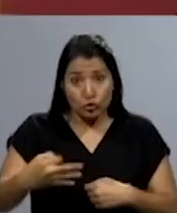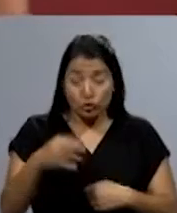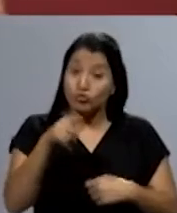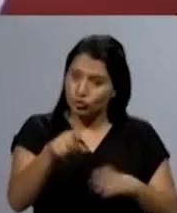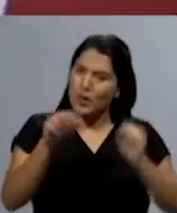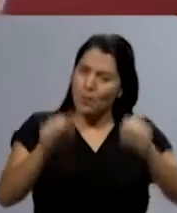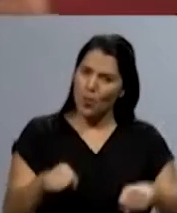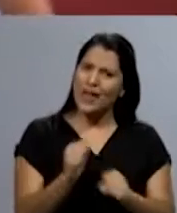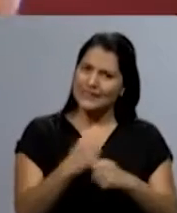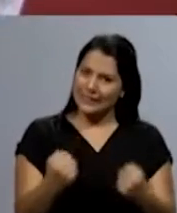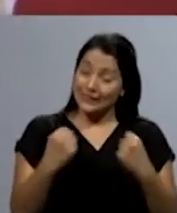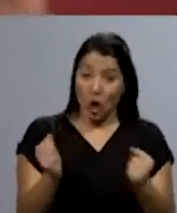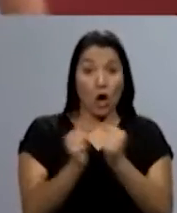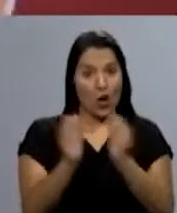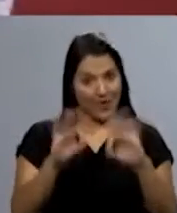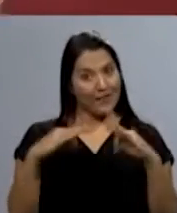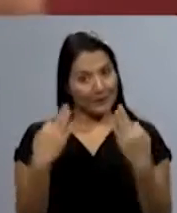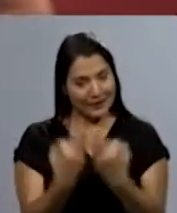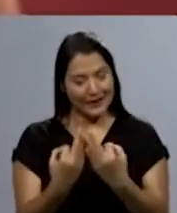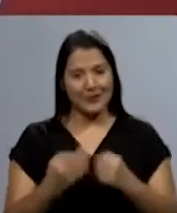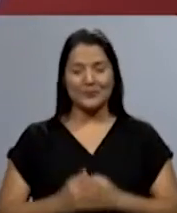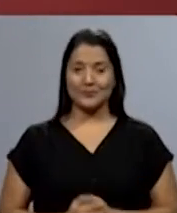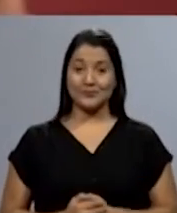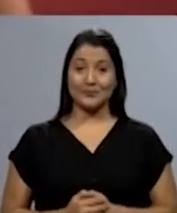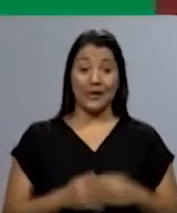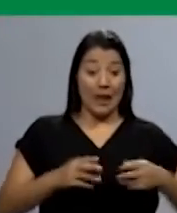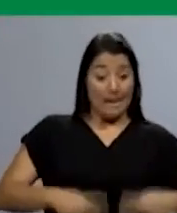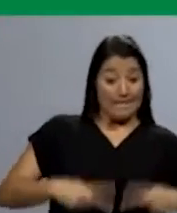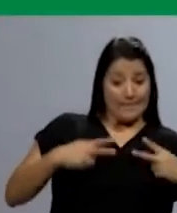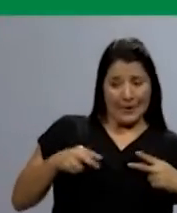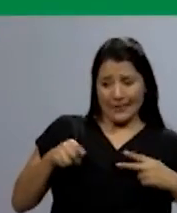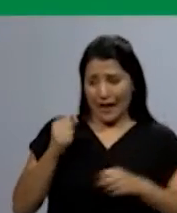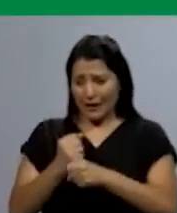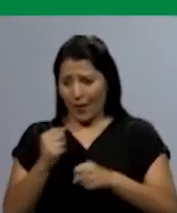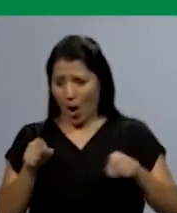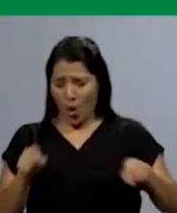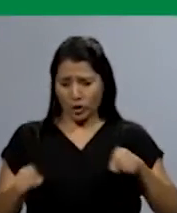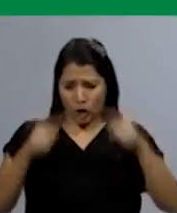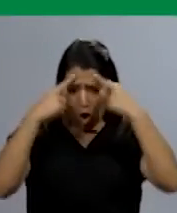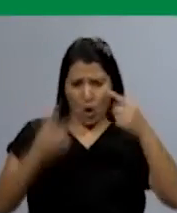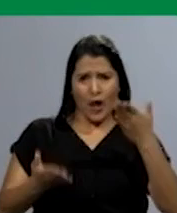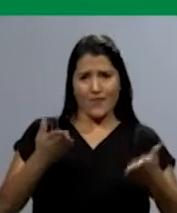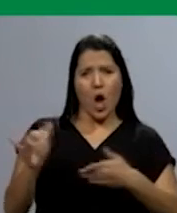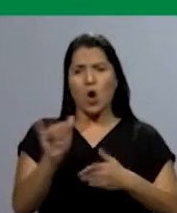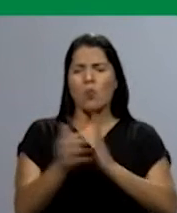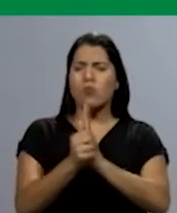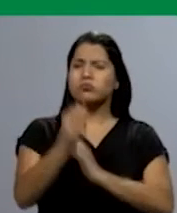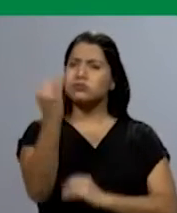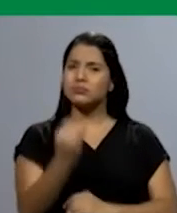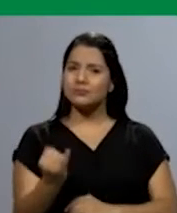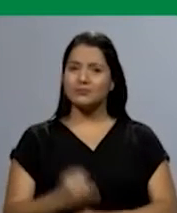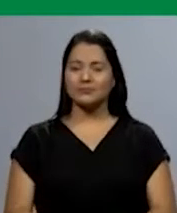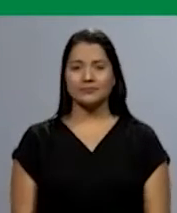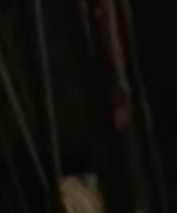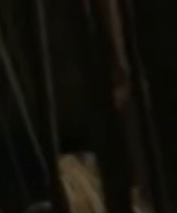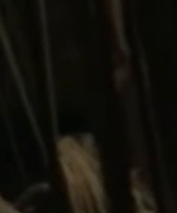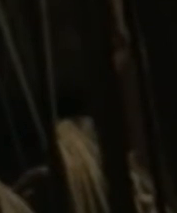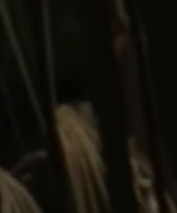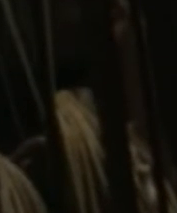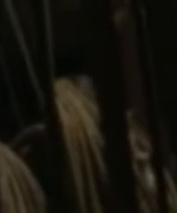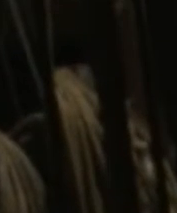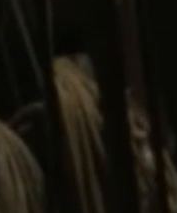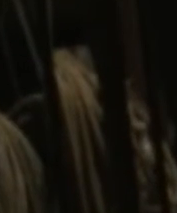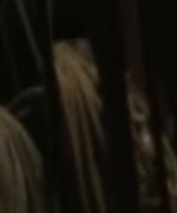física diariamente. Incluso puedes hacerla con tu familia. Balancear la vida y el trabajo es un arte.